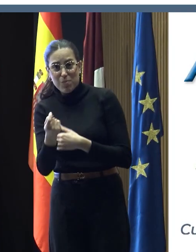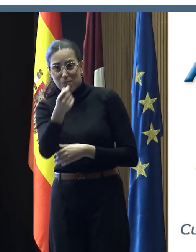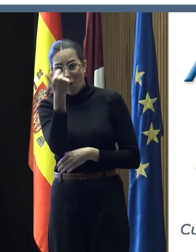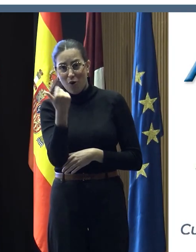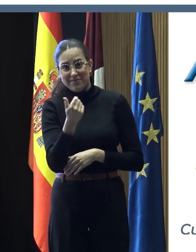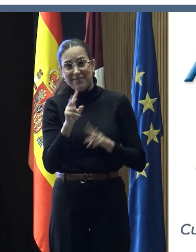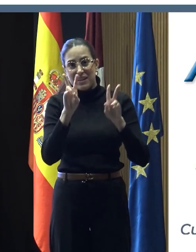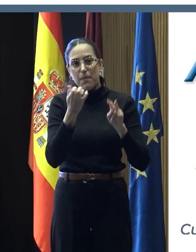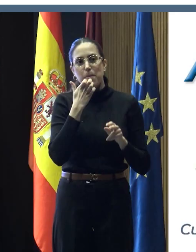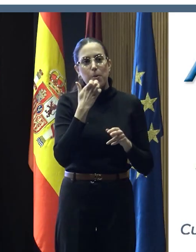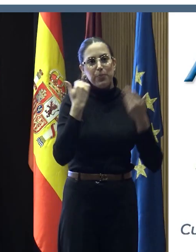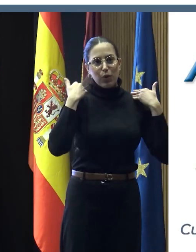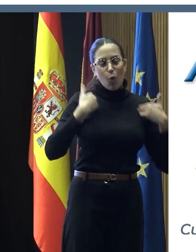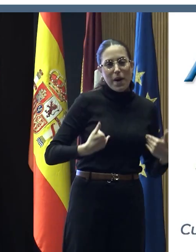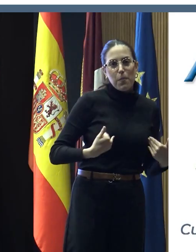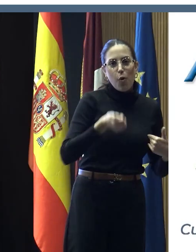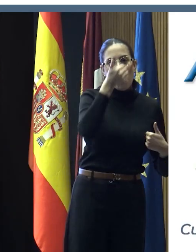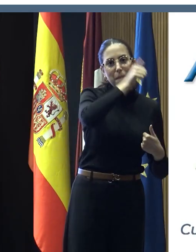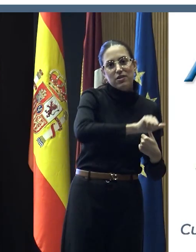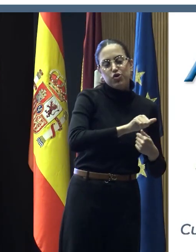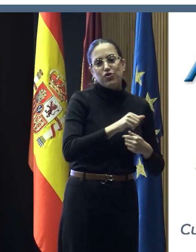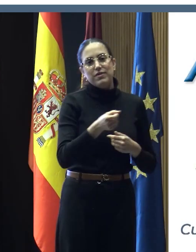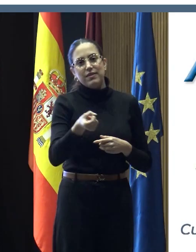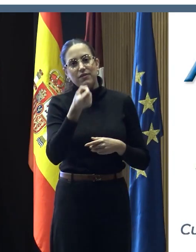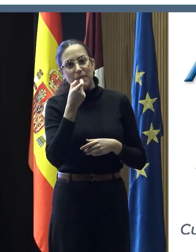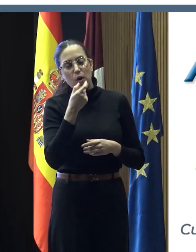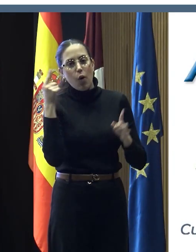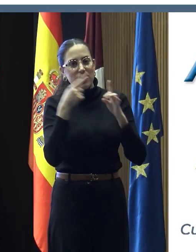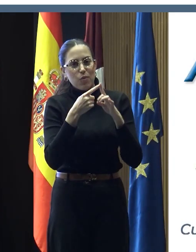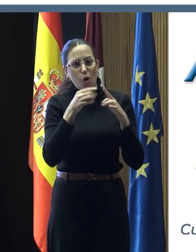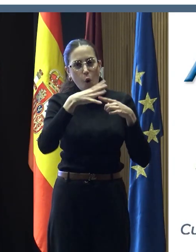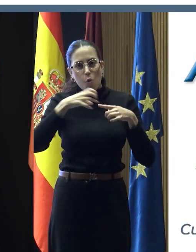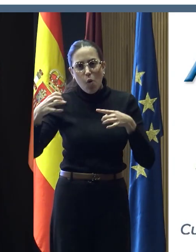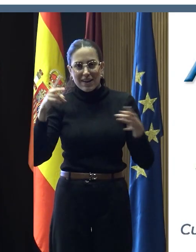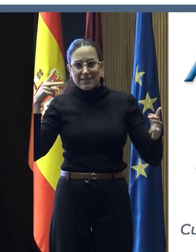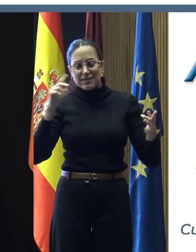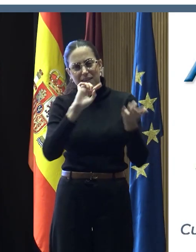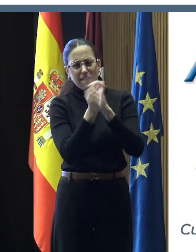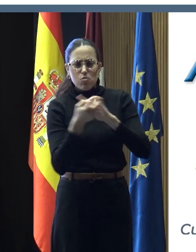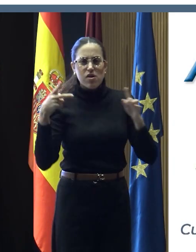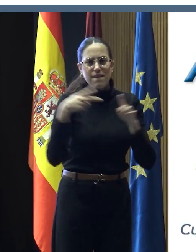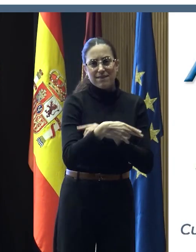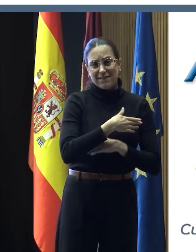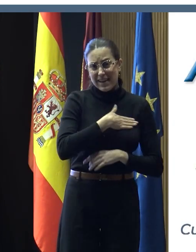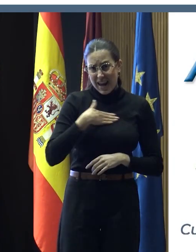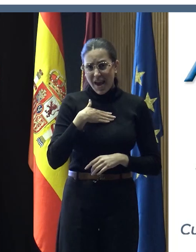el macho para evitar estos cambios hormonales que tiene la